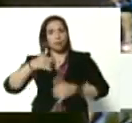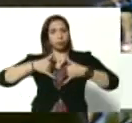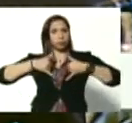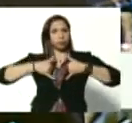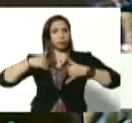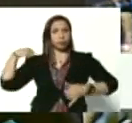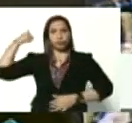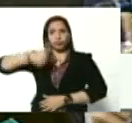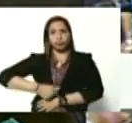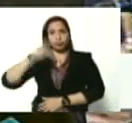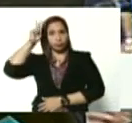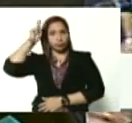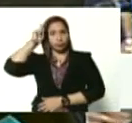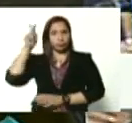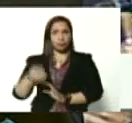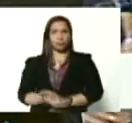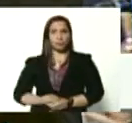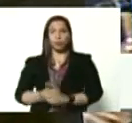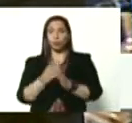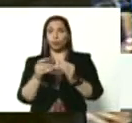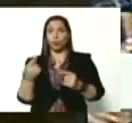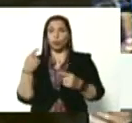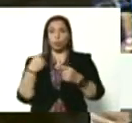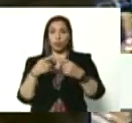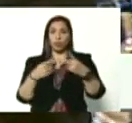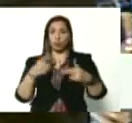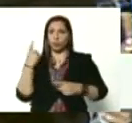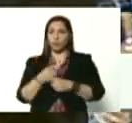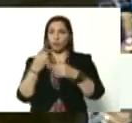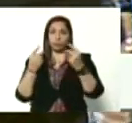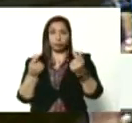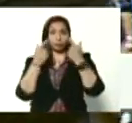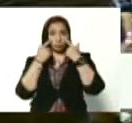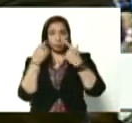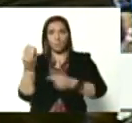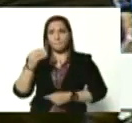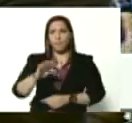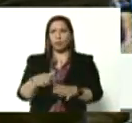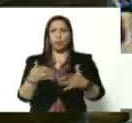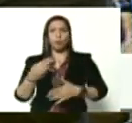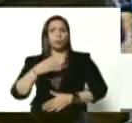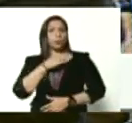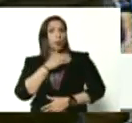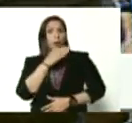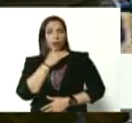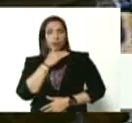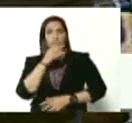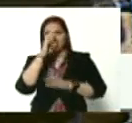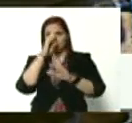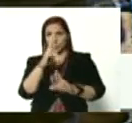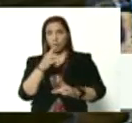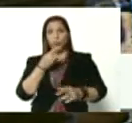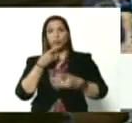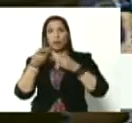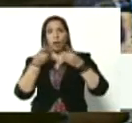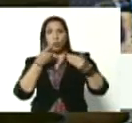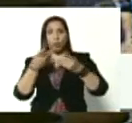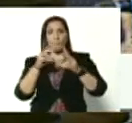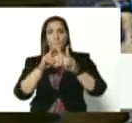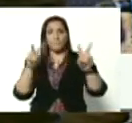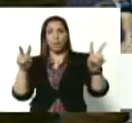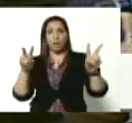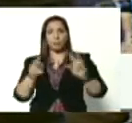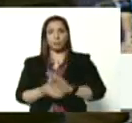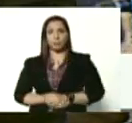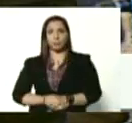originarios en todo esto debemos estar atentos más cuando no se respetó el diálogo y la paz mediante